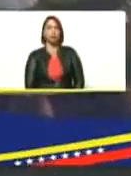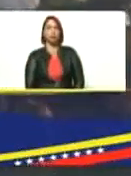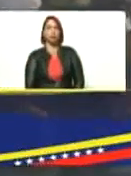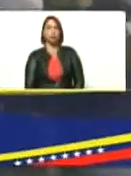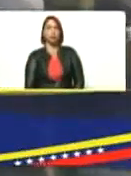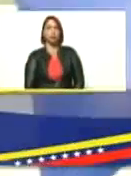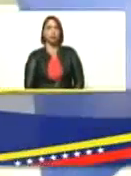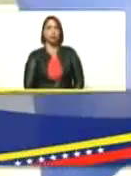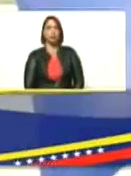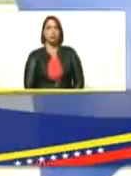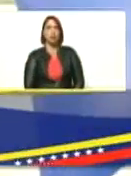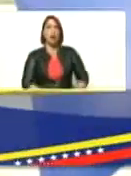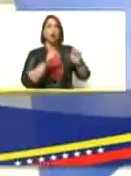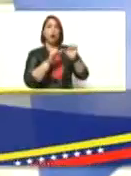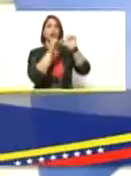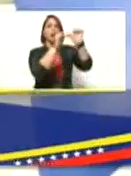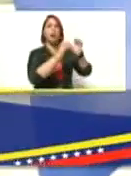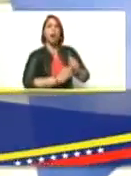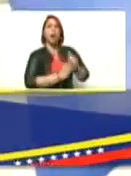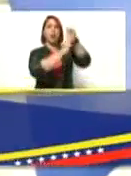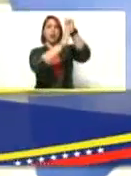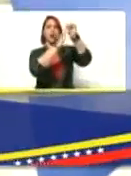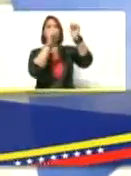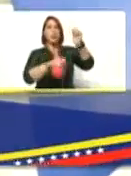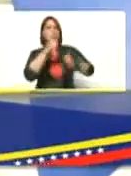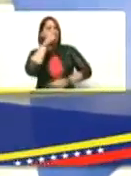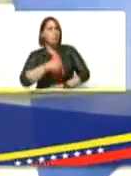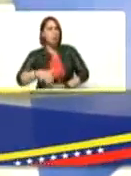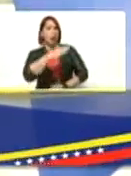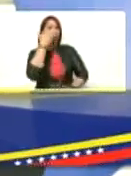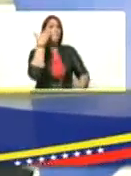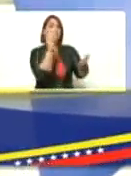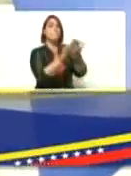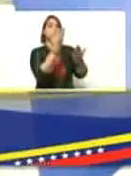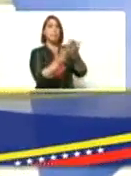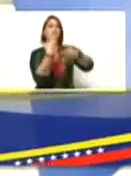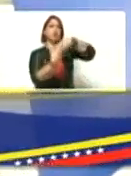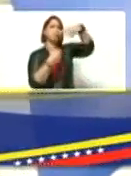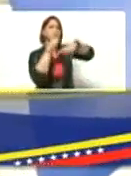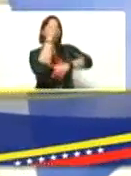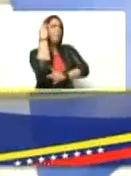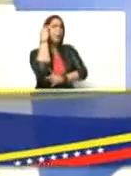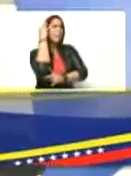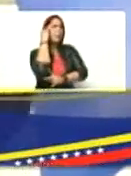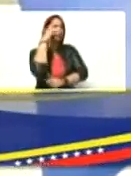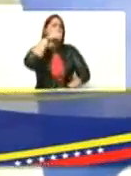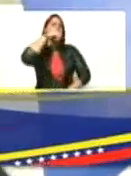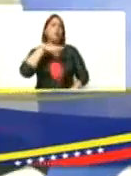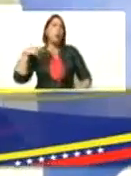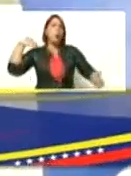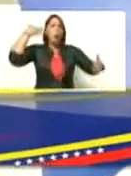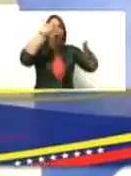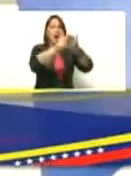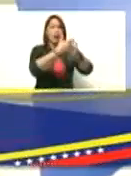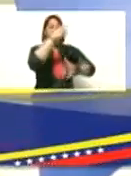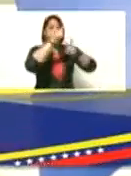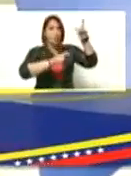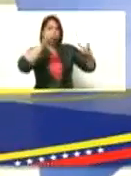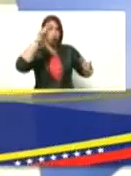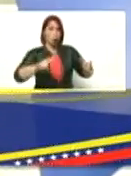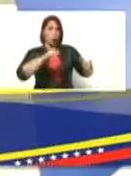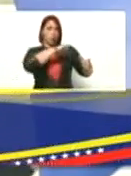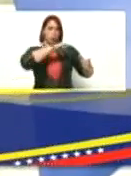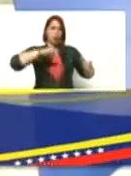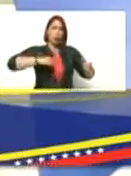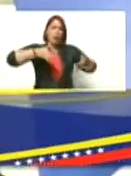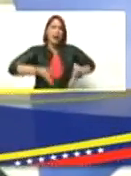La continuidad de un liderazgo y su pueblo fundamenta la revolución en la memoria histórica de su gente. Somos